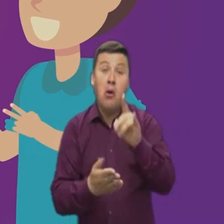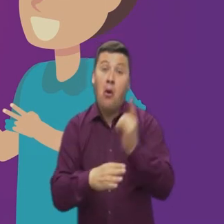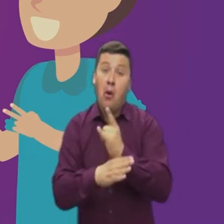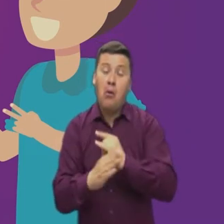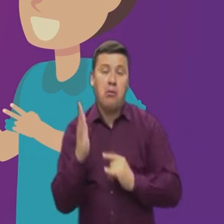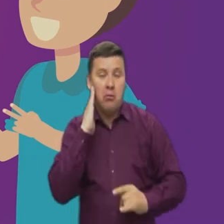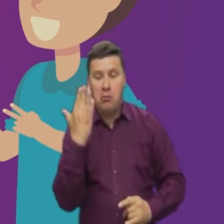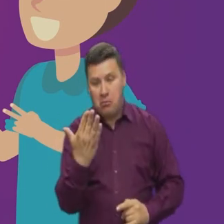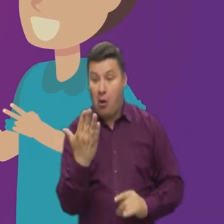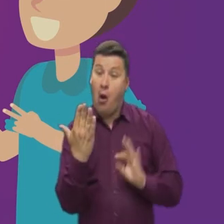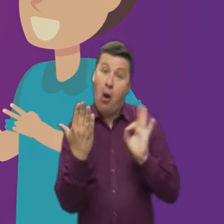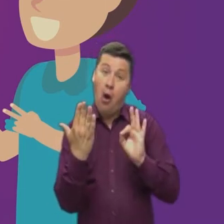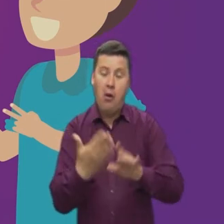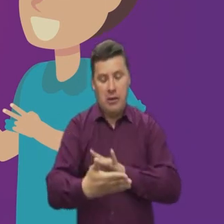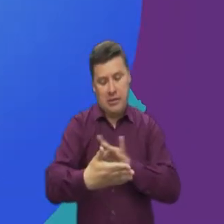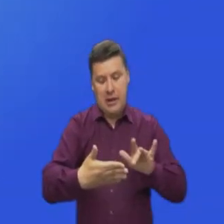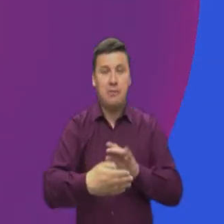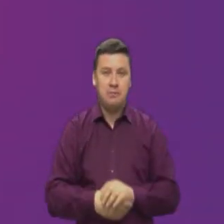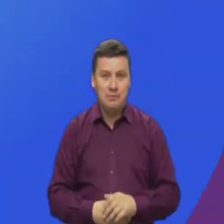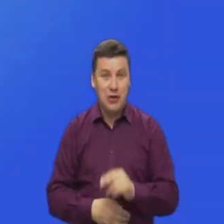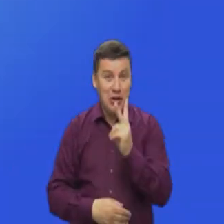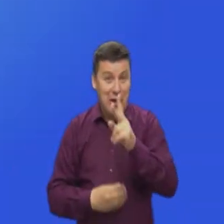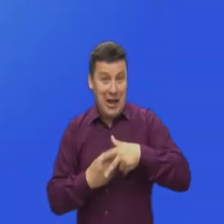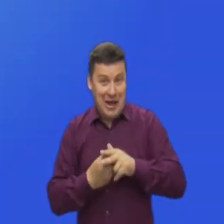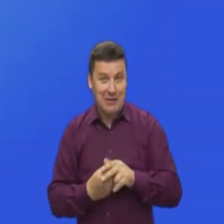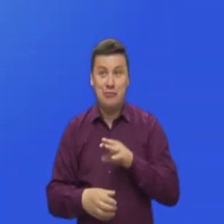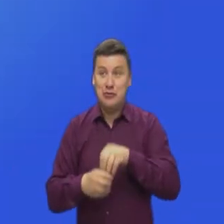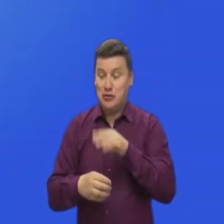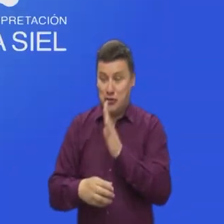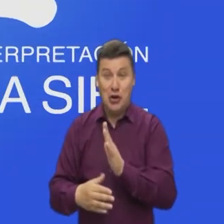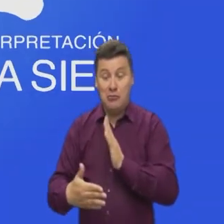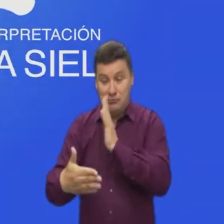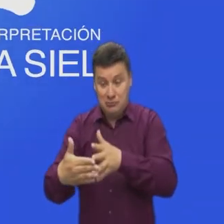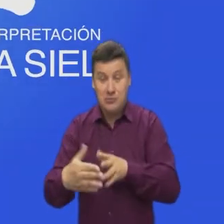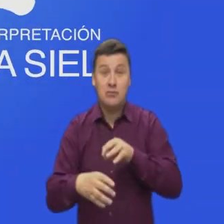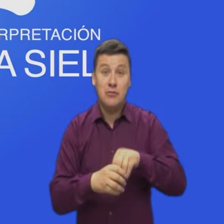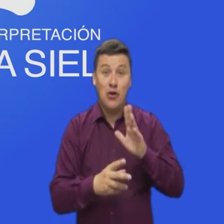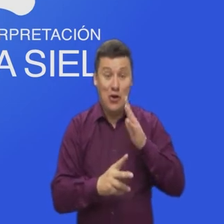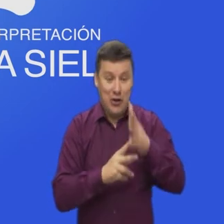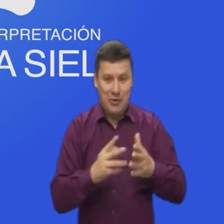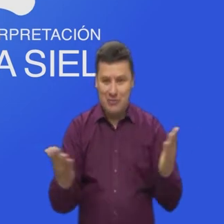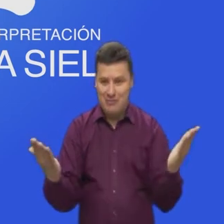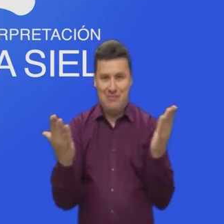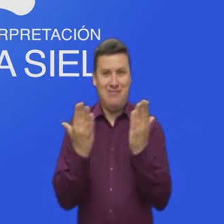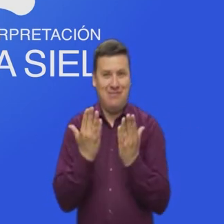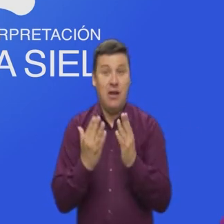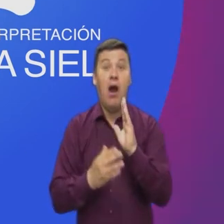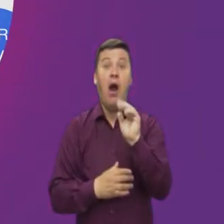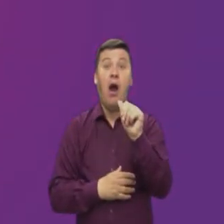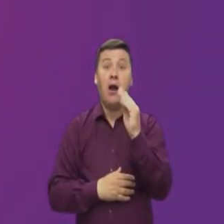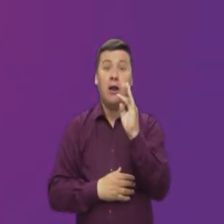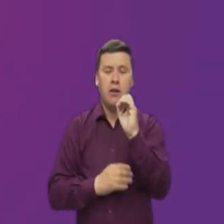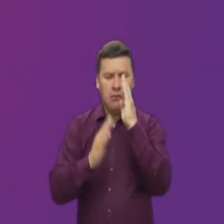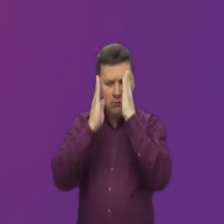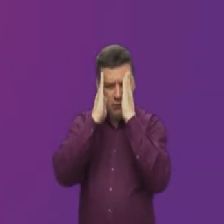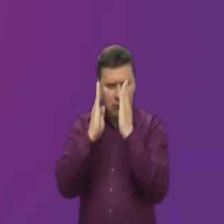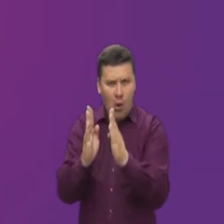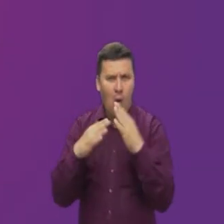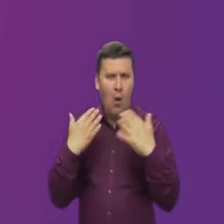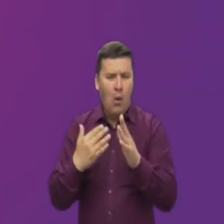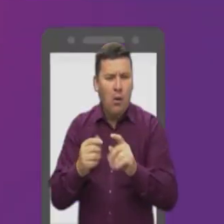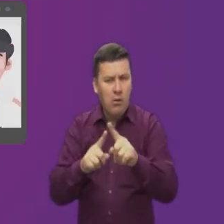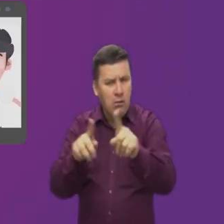usando un celular o tablet implementando estas dos herramientas el cielo y el relevo de llamadas la ntv